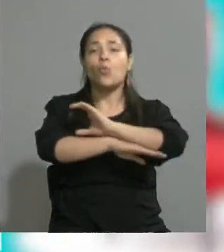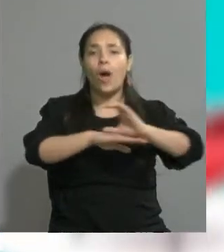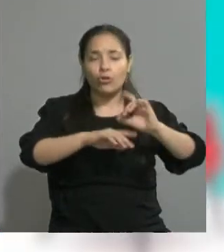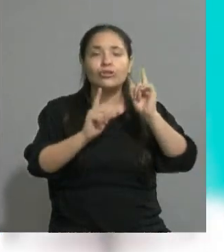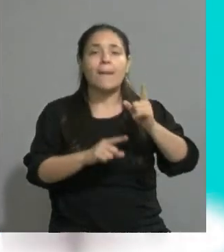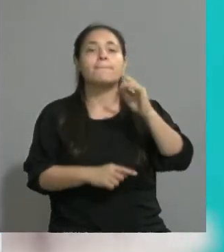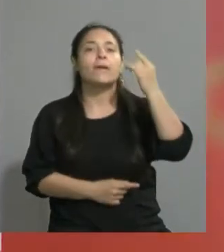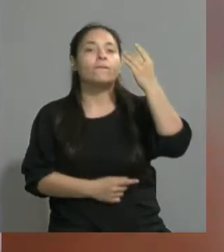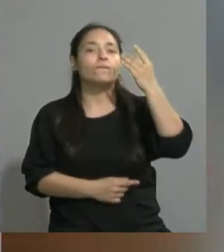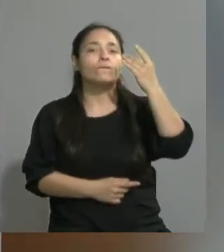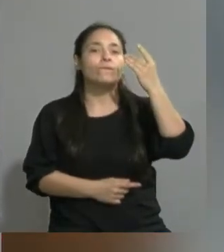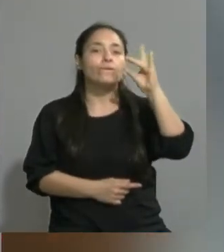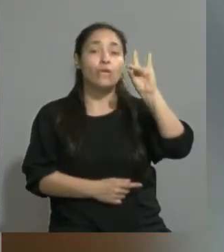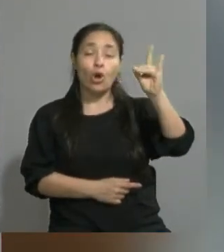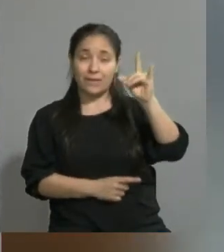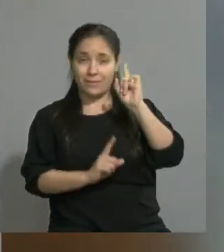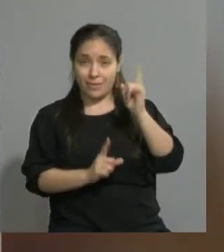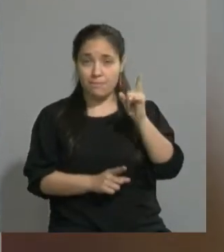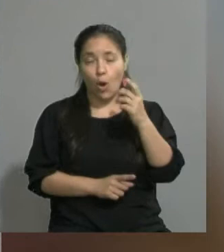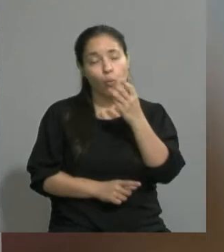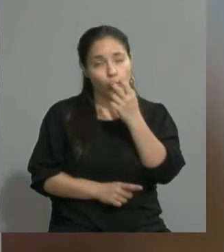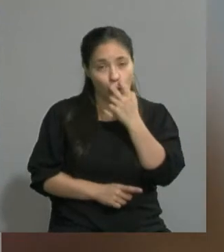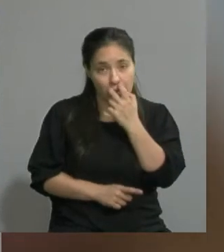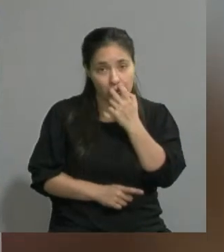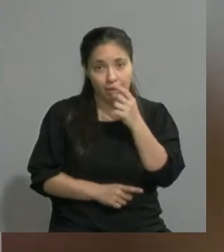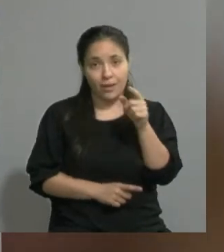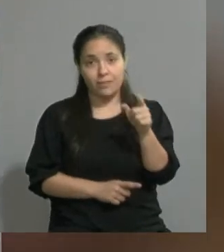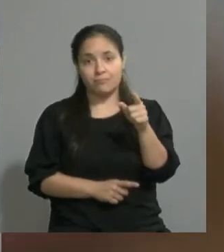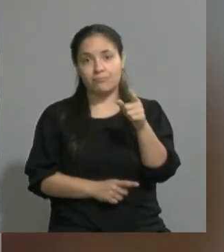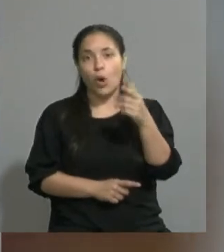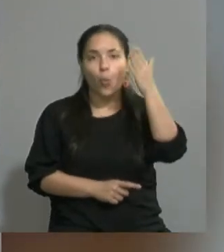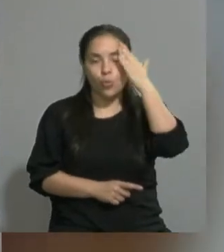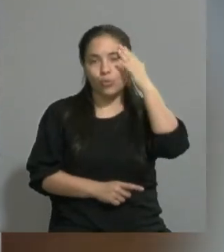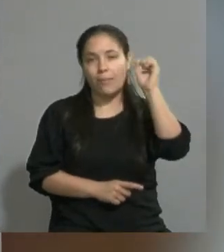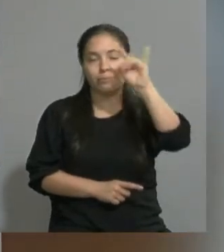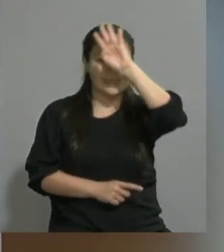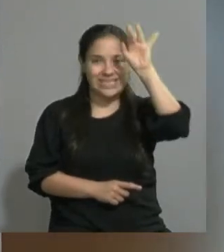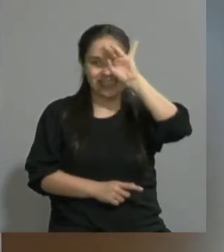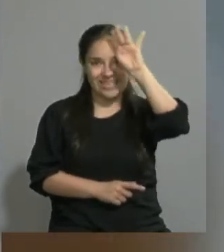Bolivia, hundiendo sus raíces en los pueblos originarios,